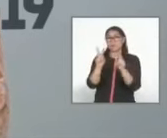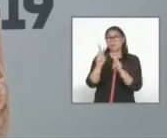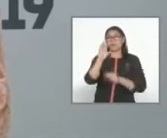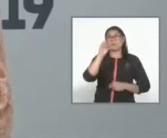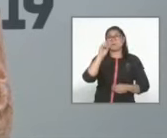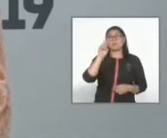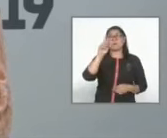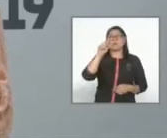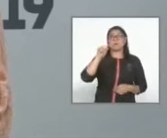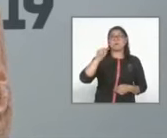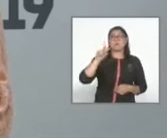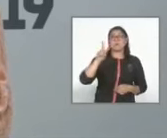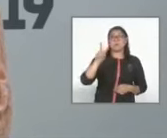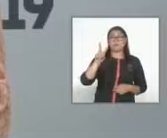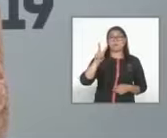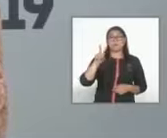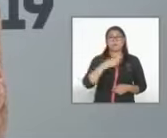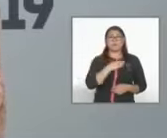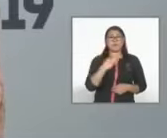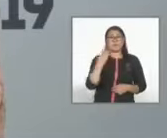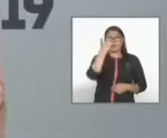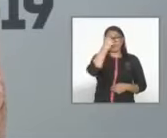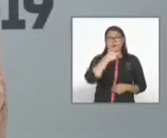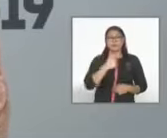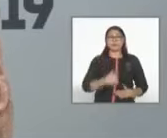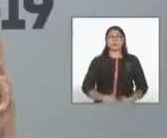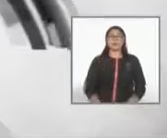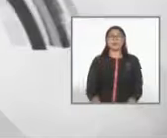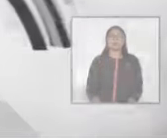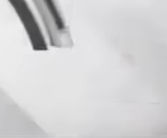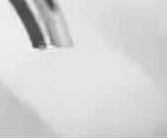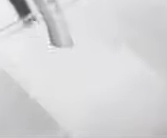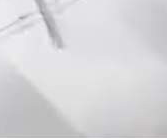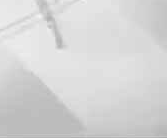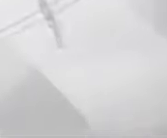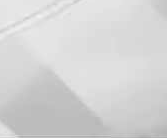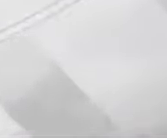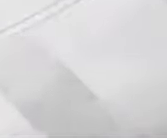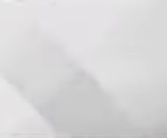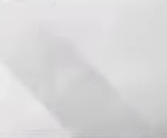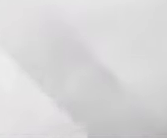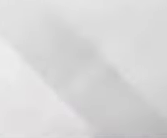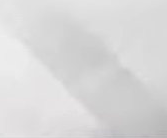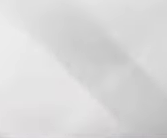programación de la Corporación Oaxaqueña de Radio y Televisión. Muy buenas noches.